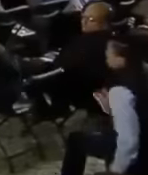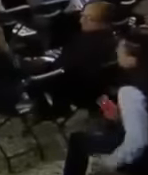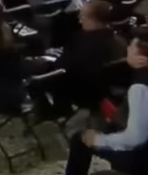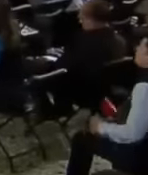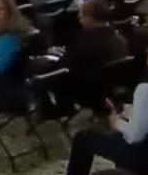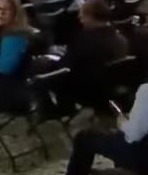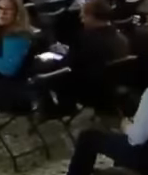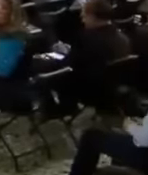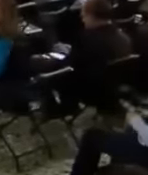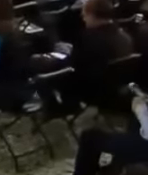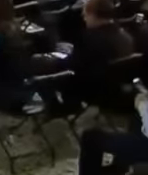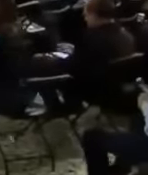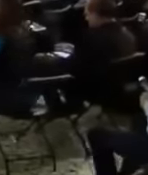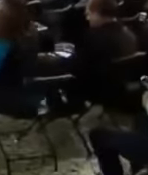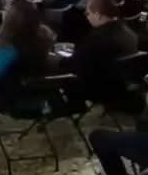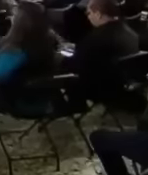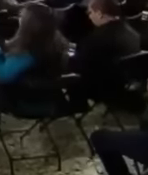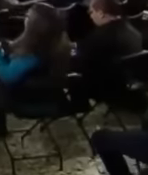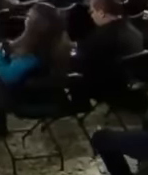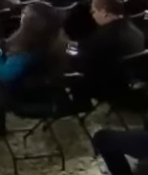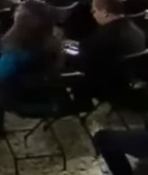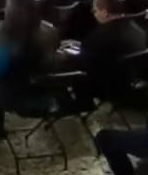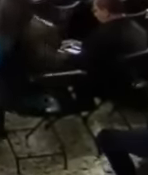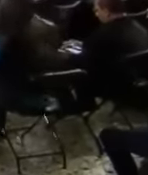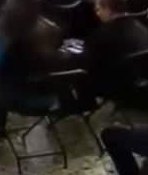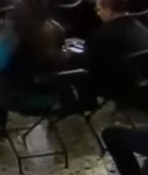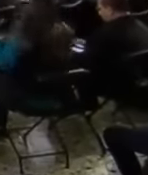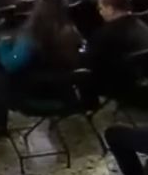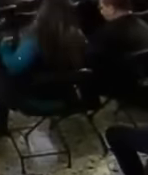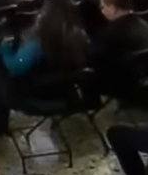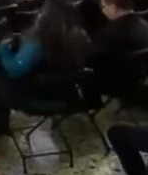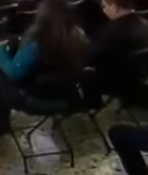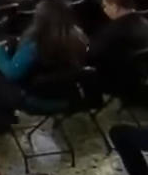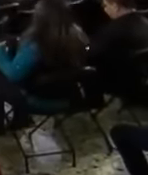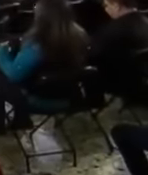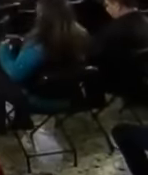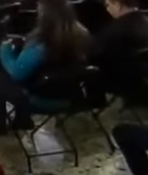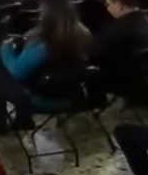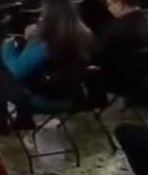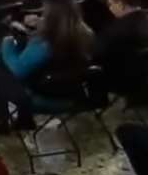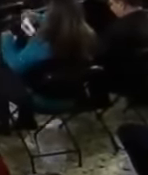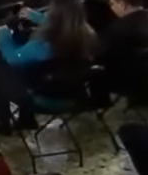en su día, con todo nuestro cariño,